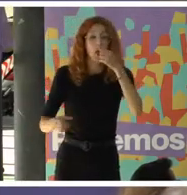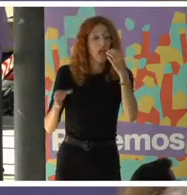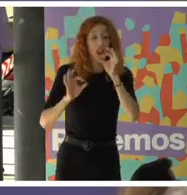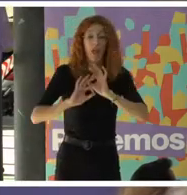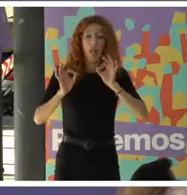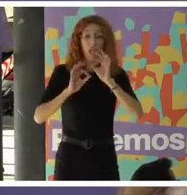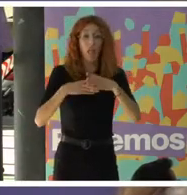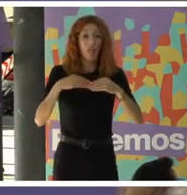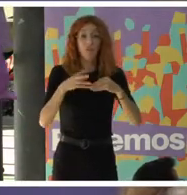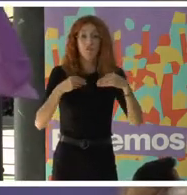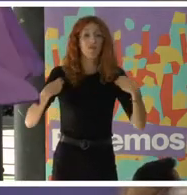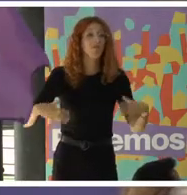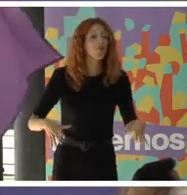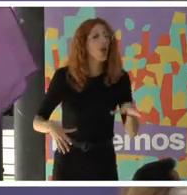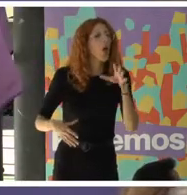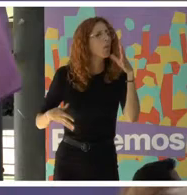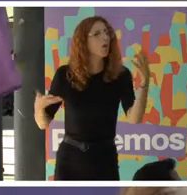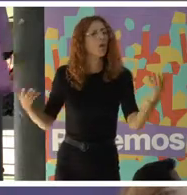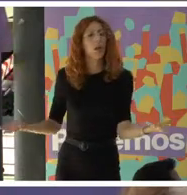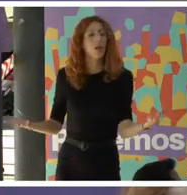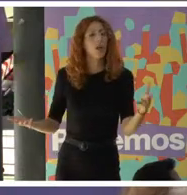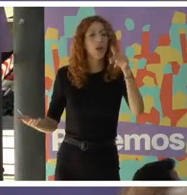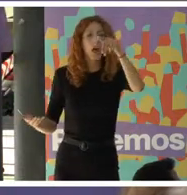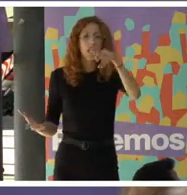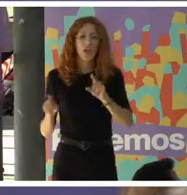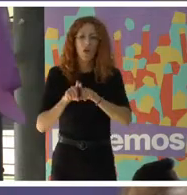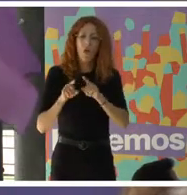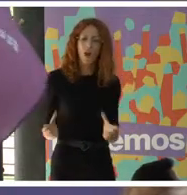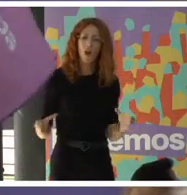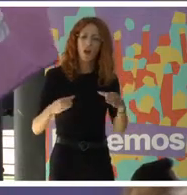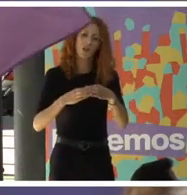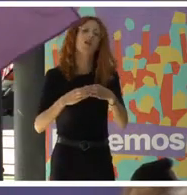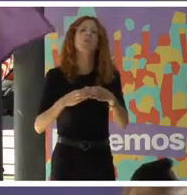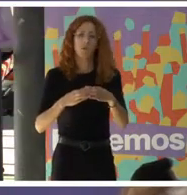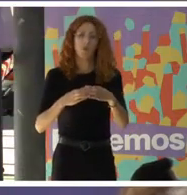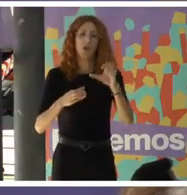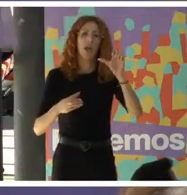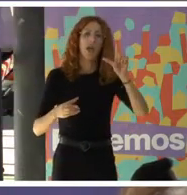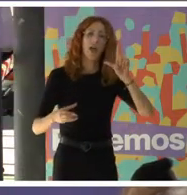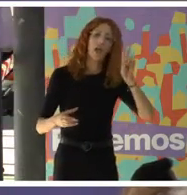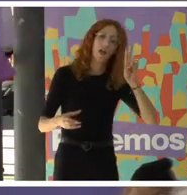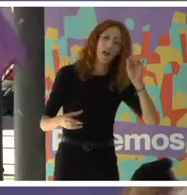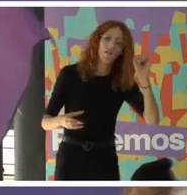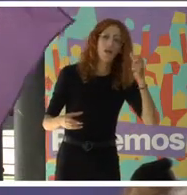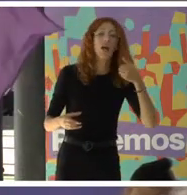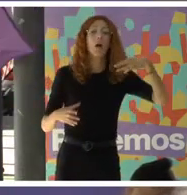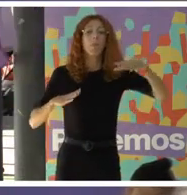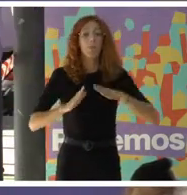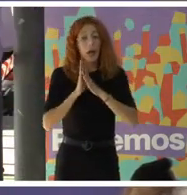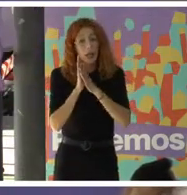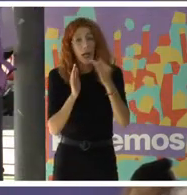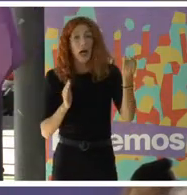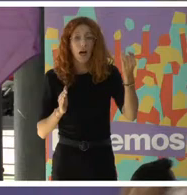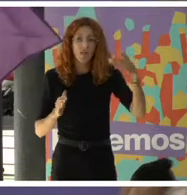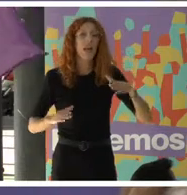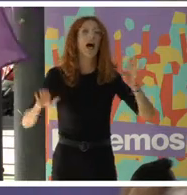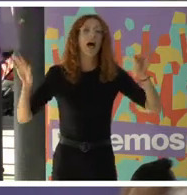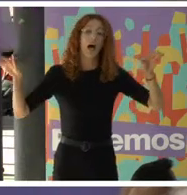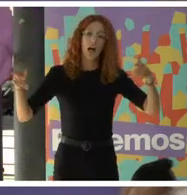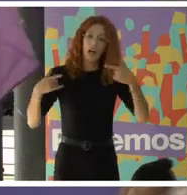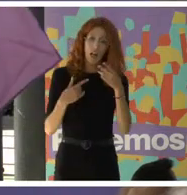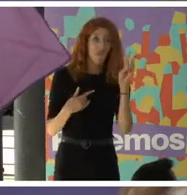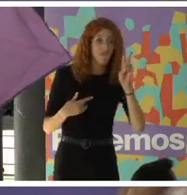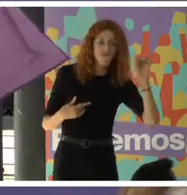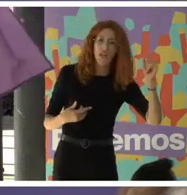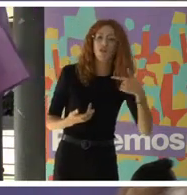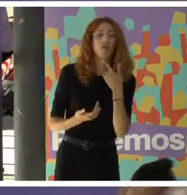nada. Y es porque aquí sois un equipo. Porque Elvira, porque María, porque Javier, porque Ángel, porque Víctor,